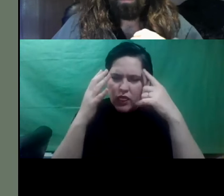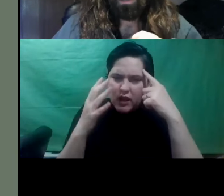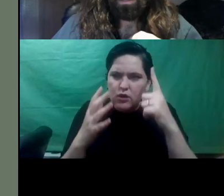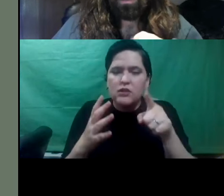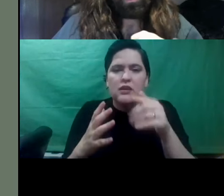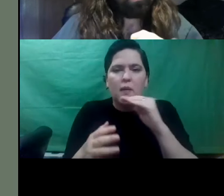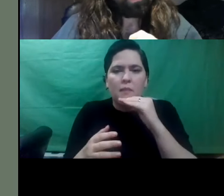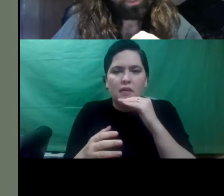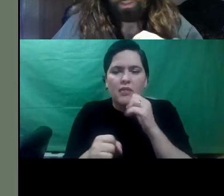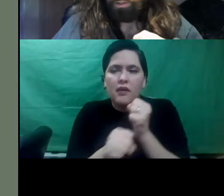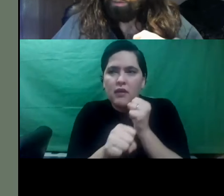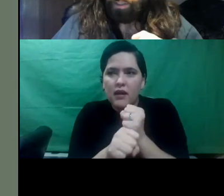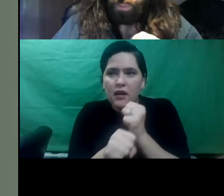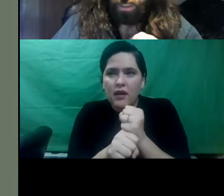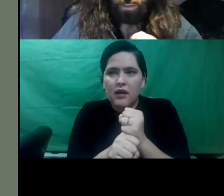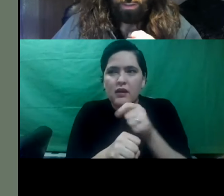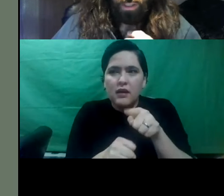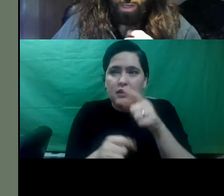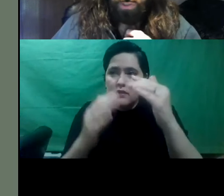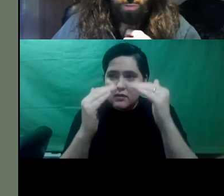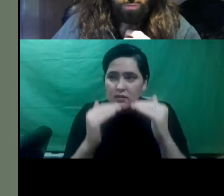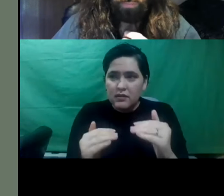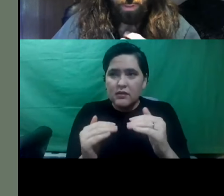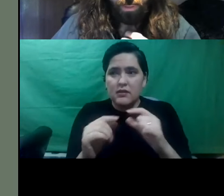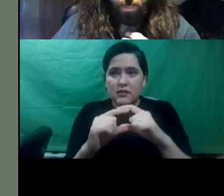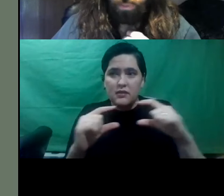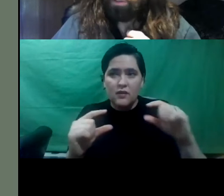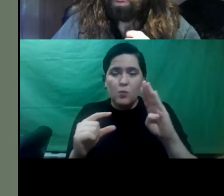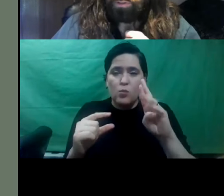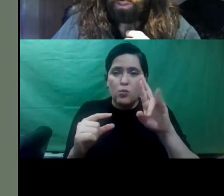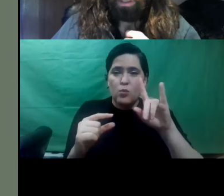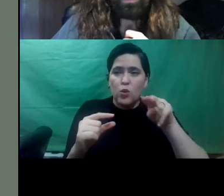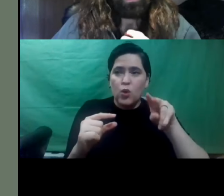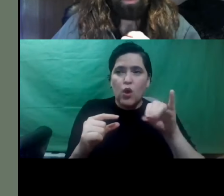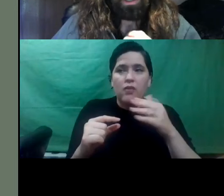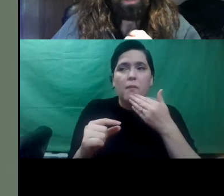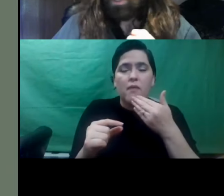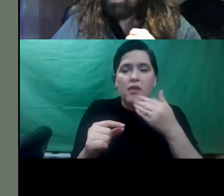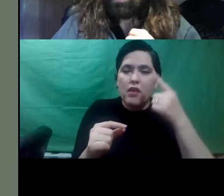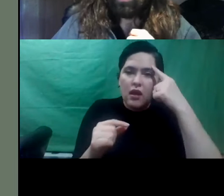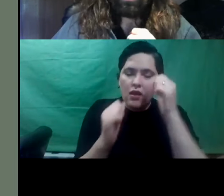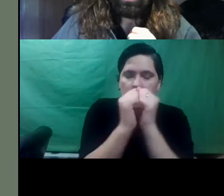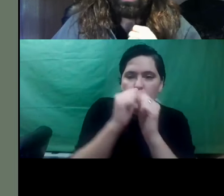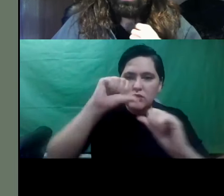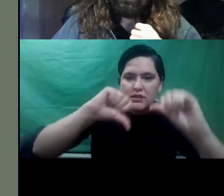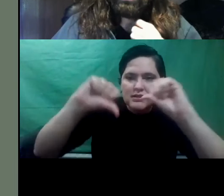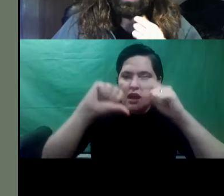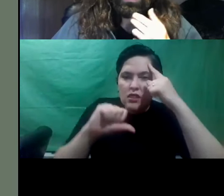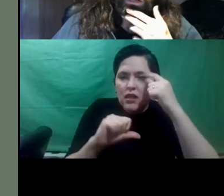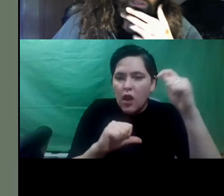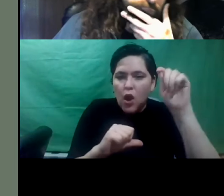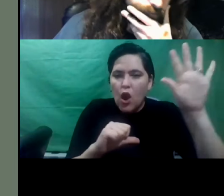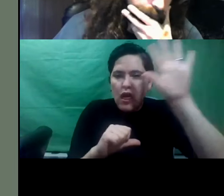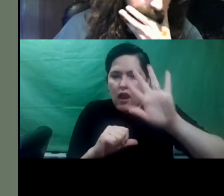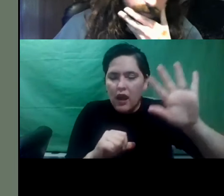trabajando también en Brainlab. Bruno se sabe que trabaja más en visión, también neurociencia teórica. Jesús Cortés en España,